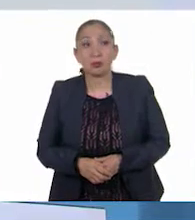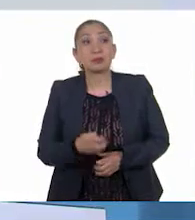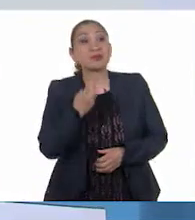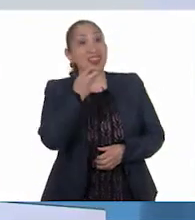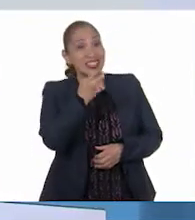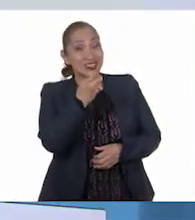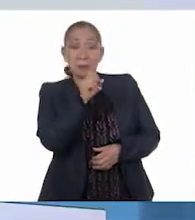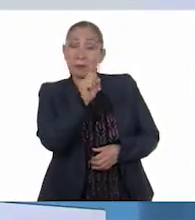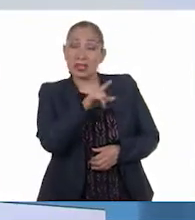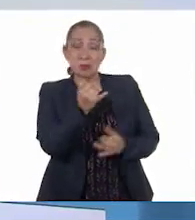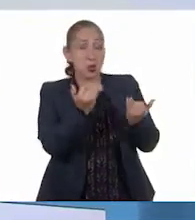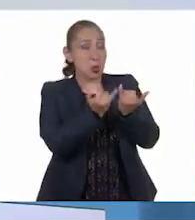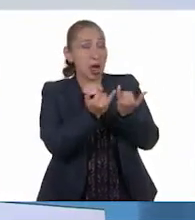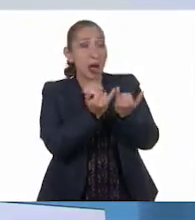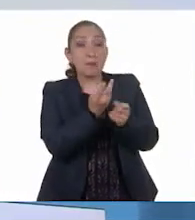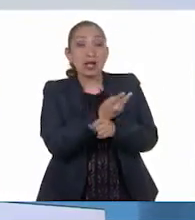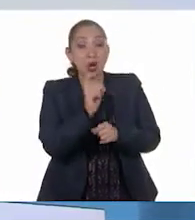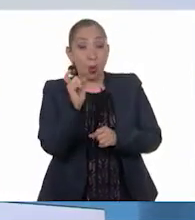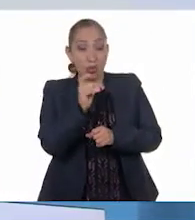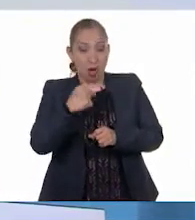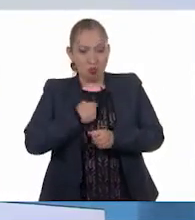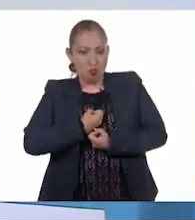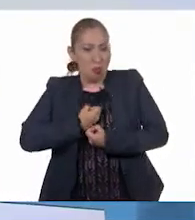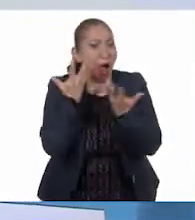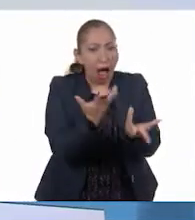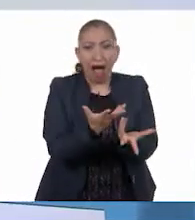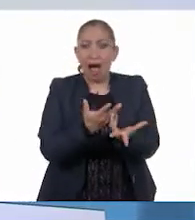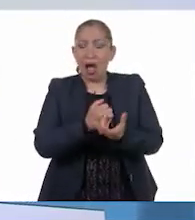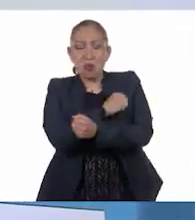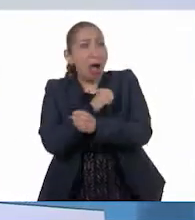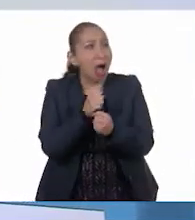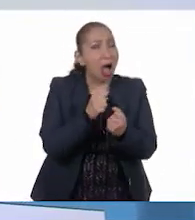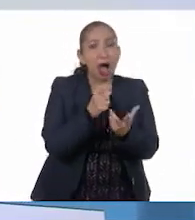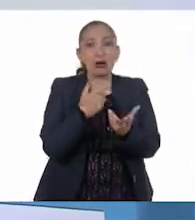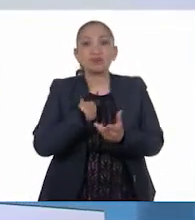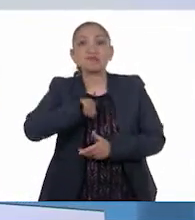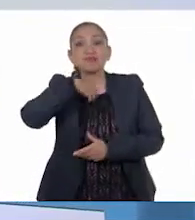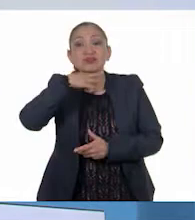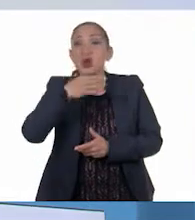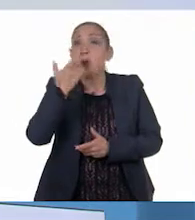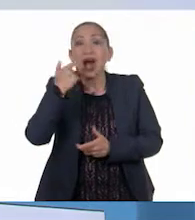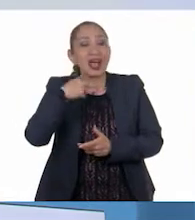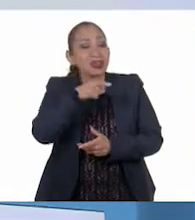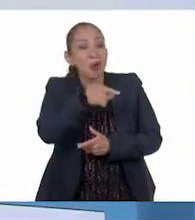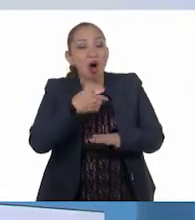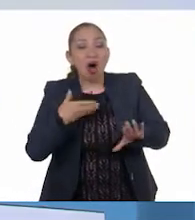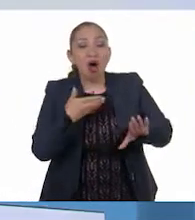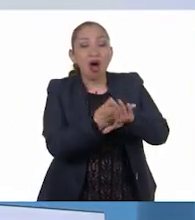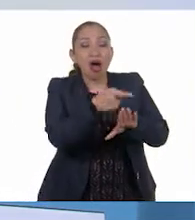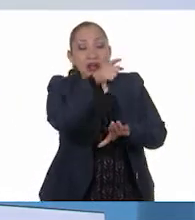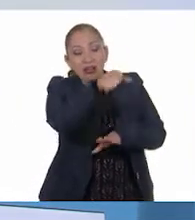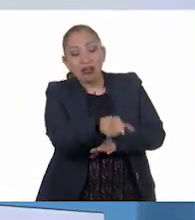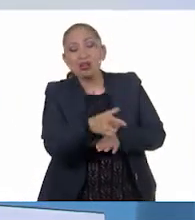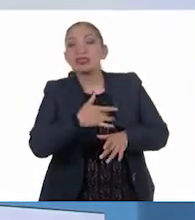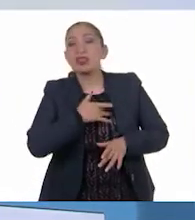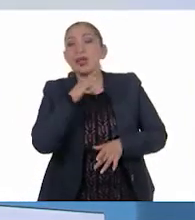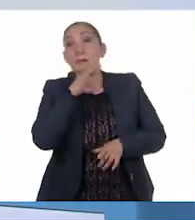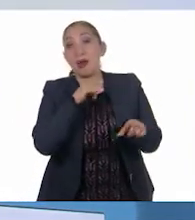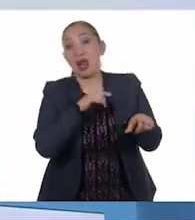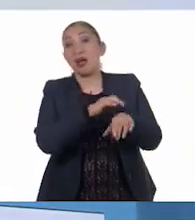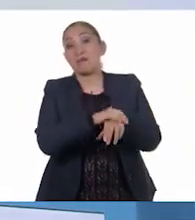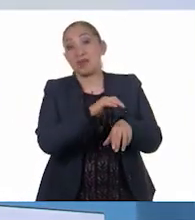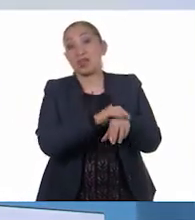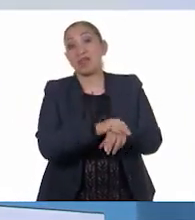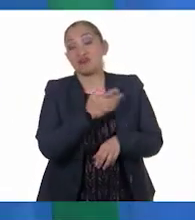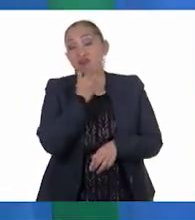ocurre cuando las actitudes se guían por el impulso. No nos damos cuenta que hacemos sentir mal a nuestras amigas o